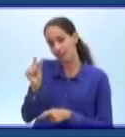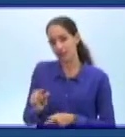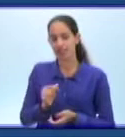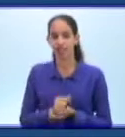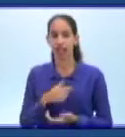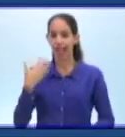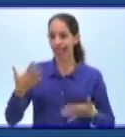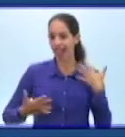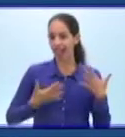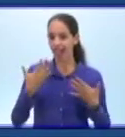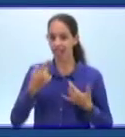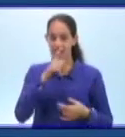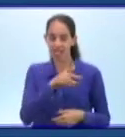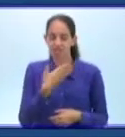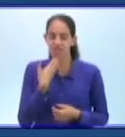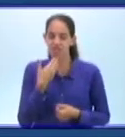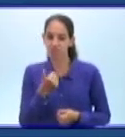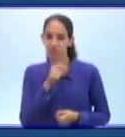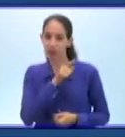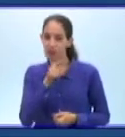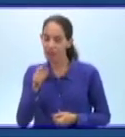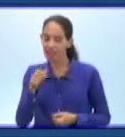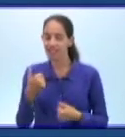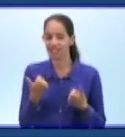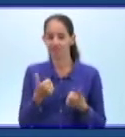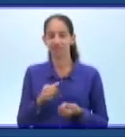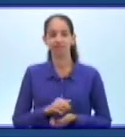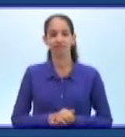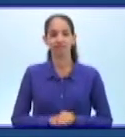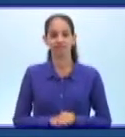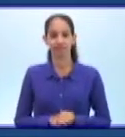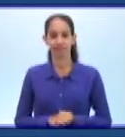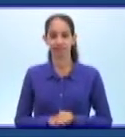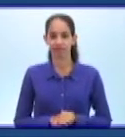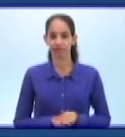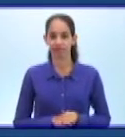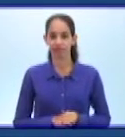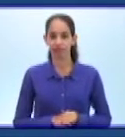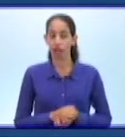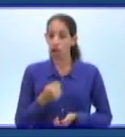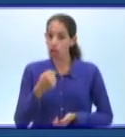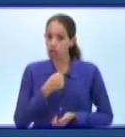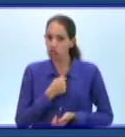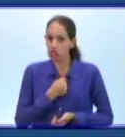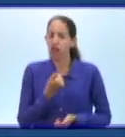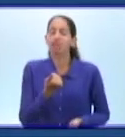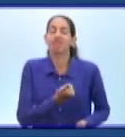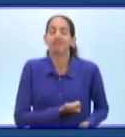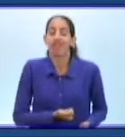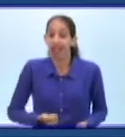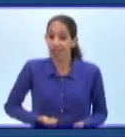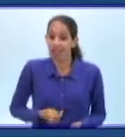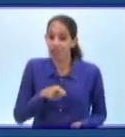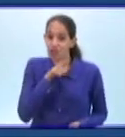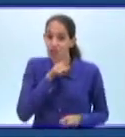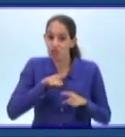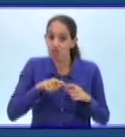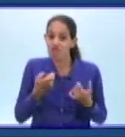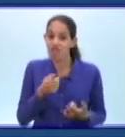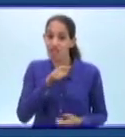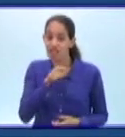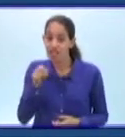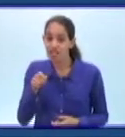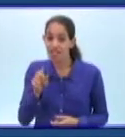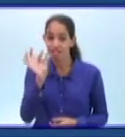y sufrir con lo que es malo. Es estar dispuesto a sacrificarse por ella. Amor